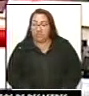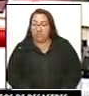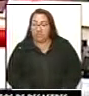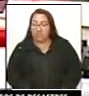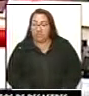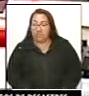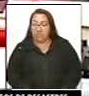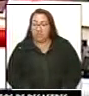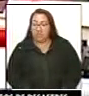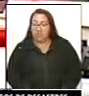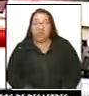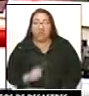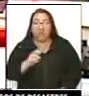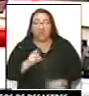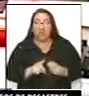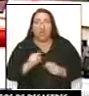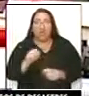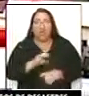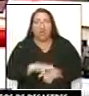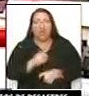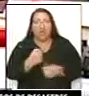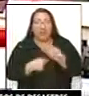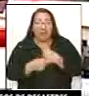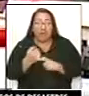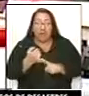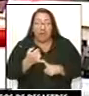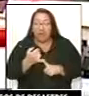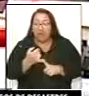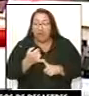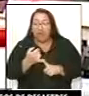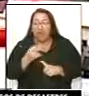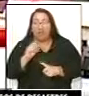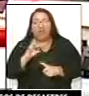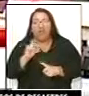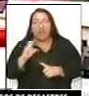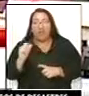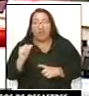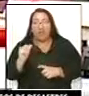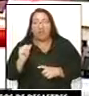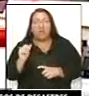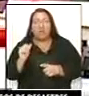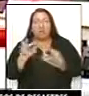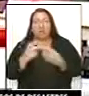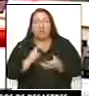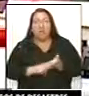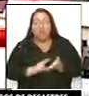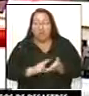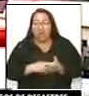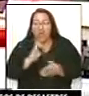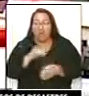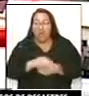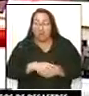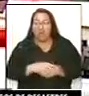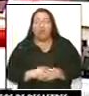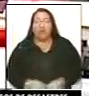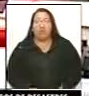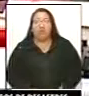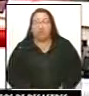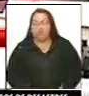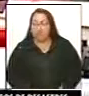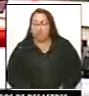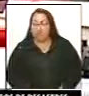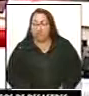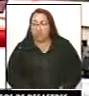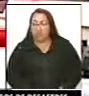algunos, se ha mencionado medicamentos, se ha mencionado las farmacias, las aseguradoras, bancos con financieras,